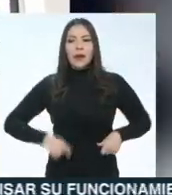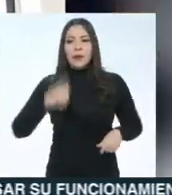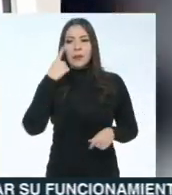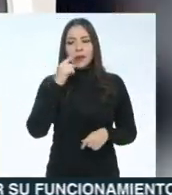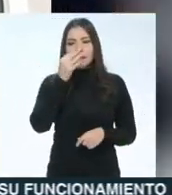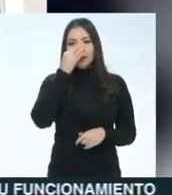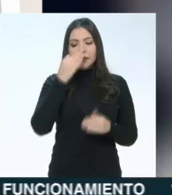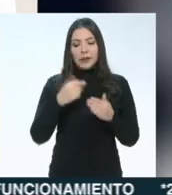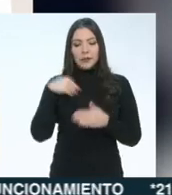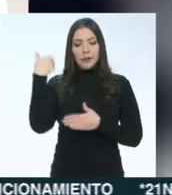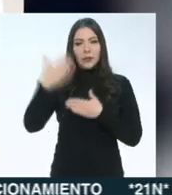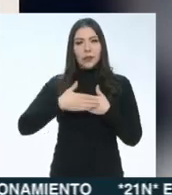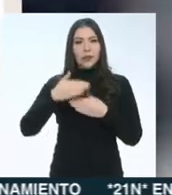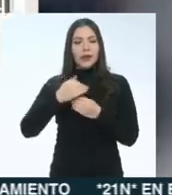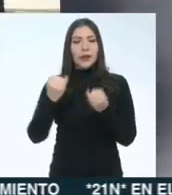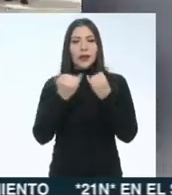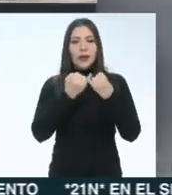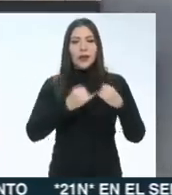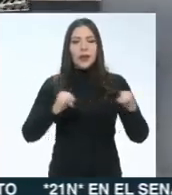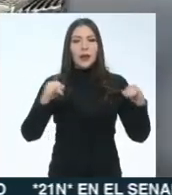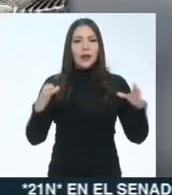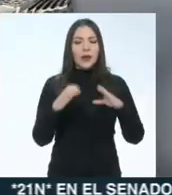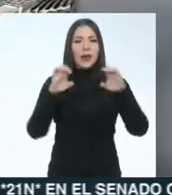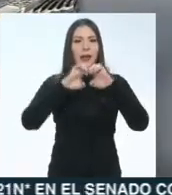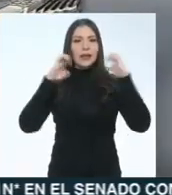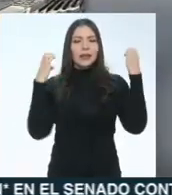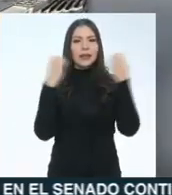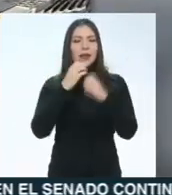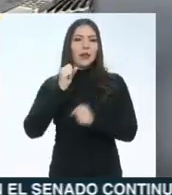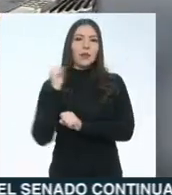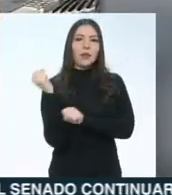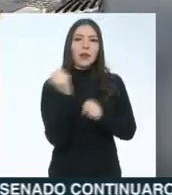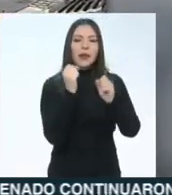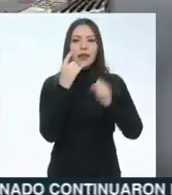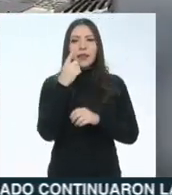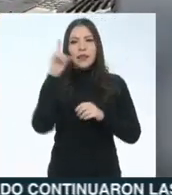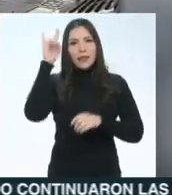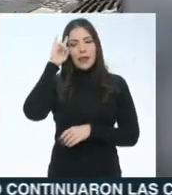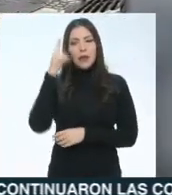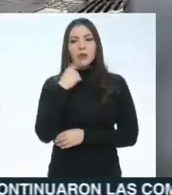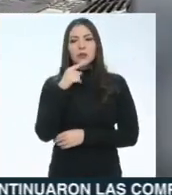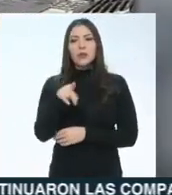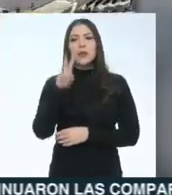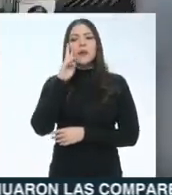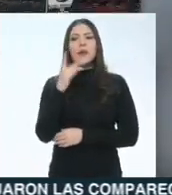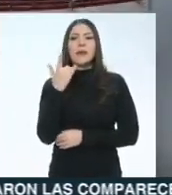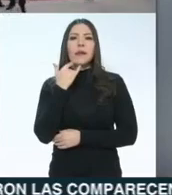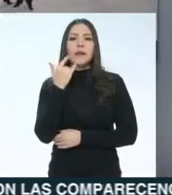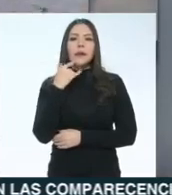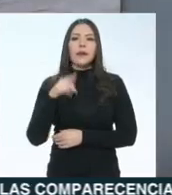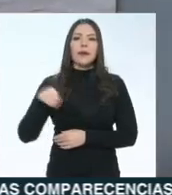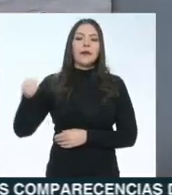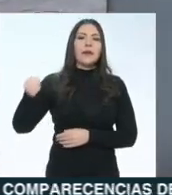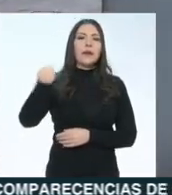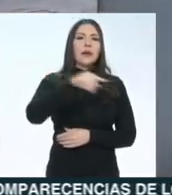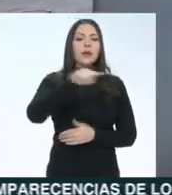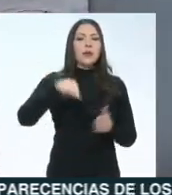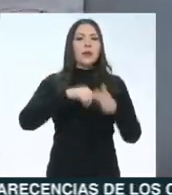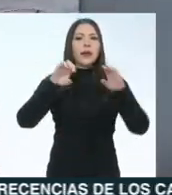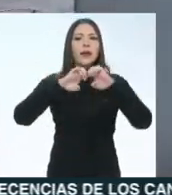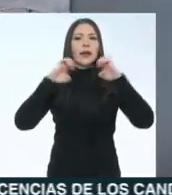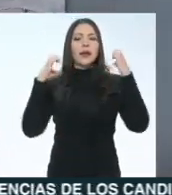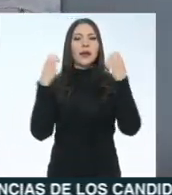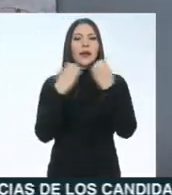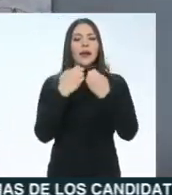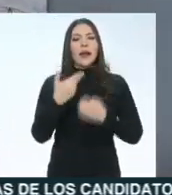de los Diablos Rojos del México, directivos de la Major League Baseball realizaron un recorrido por el estadio Alfredo Harp Helú. El presidente